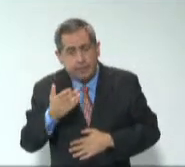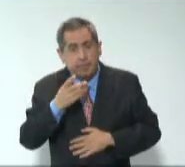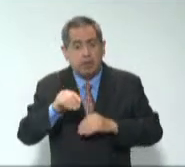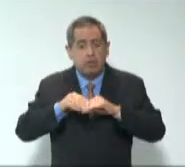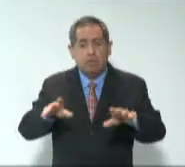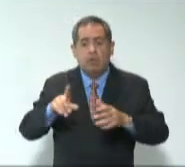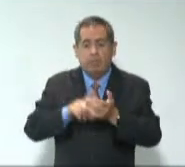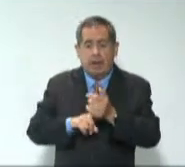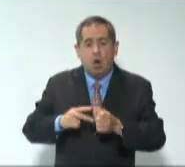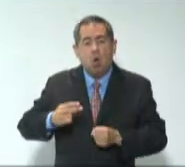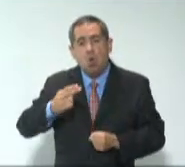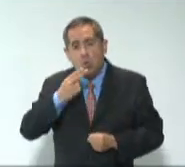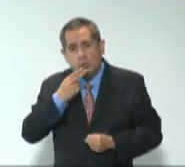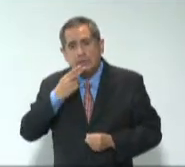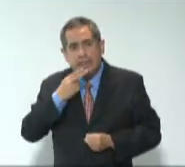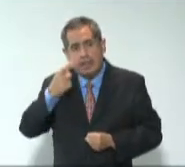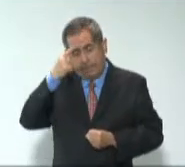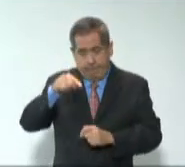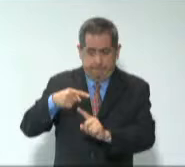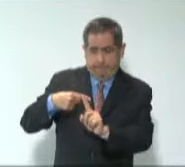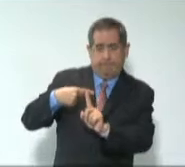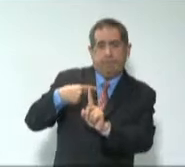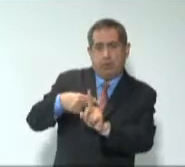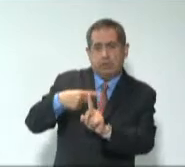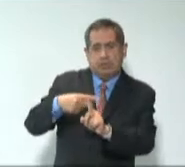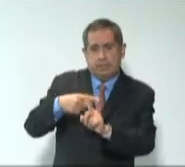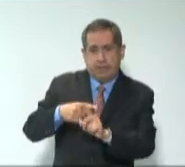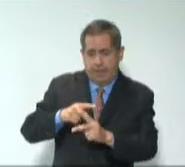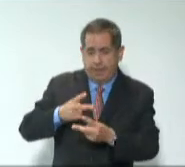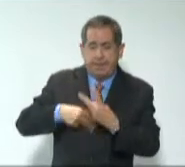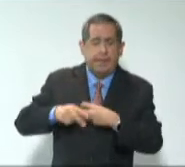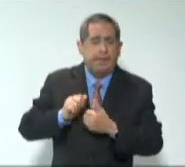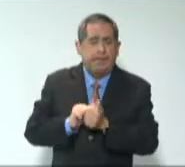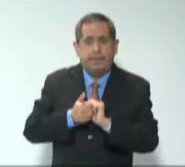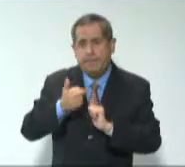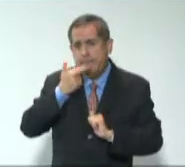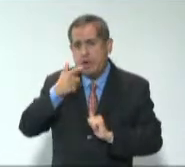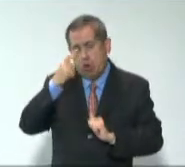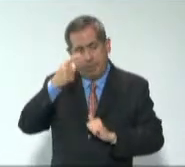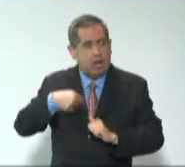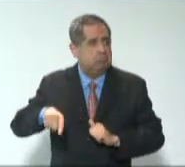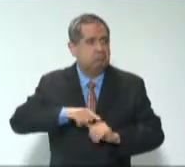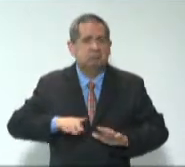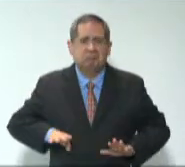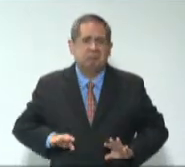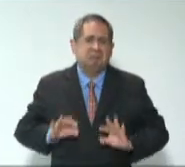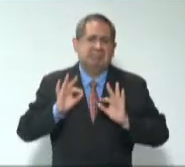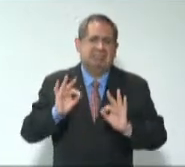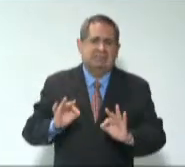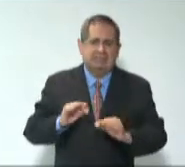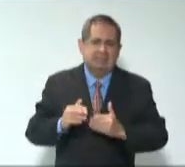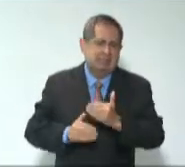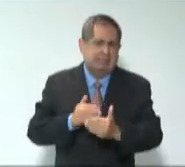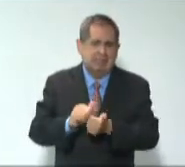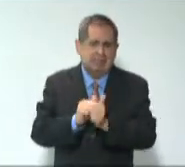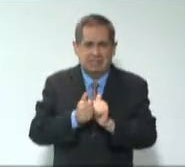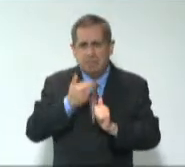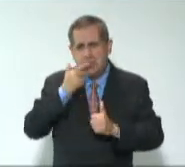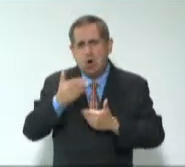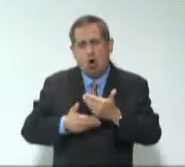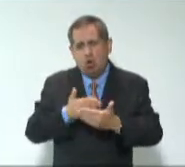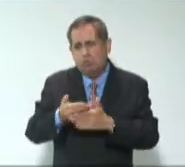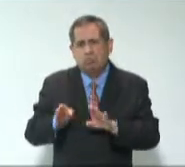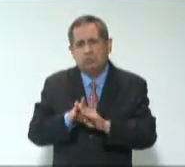la reclama para utilizarla positivamente productivamente para el bienestar social para como un bien